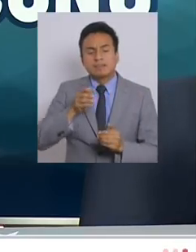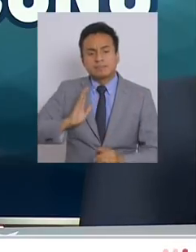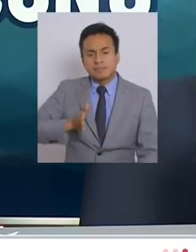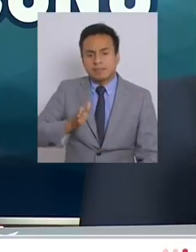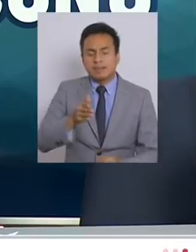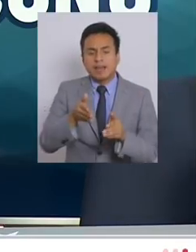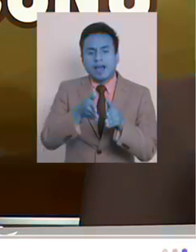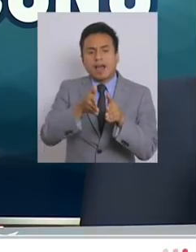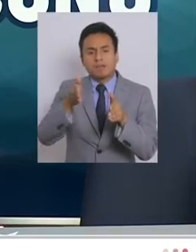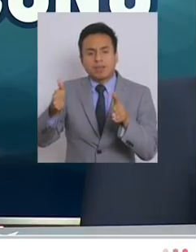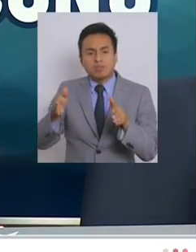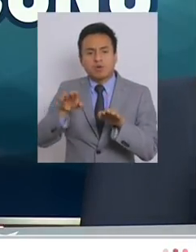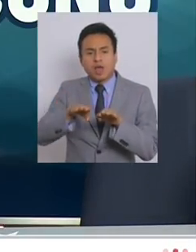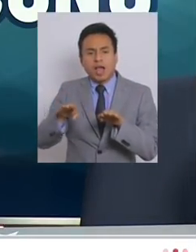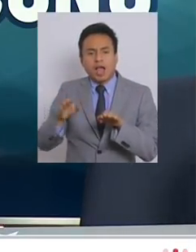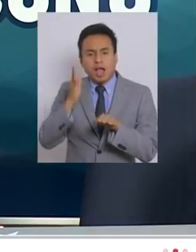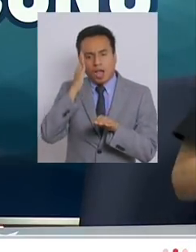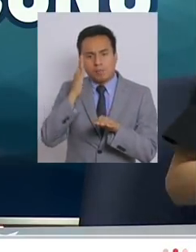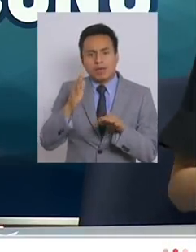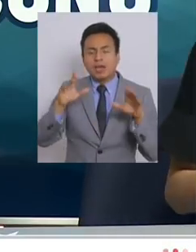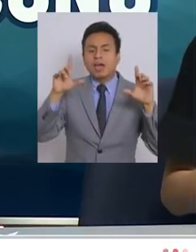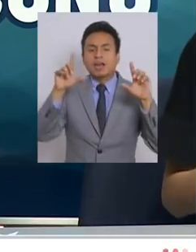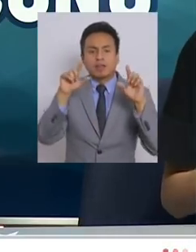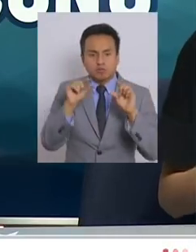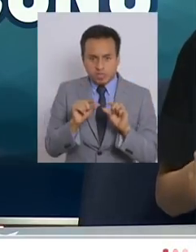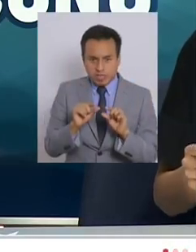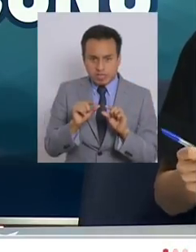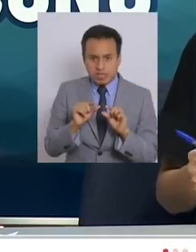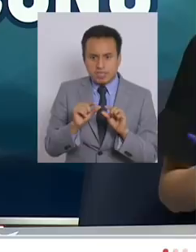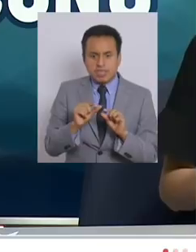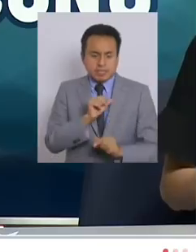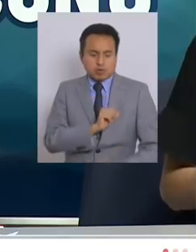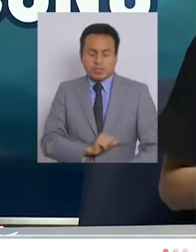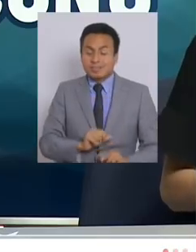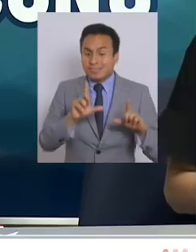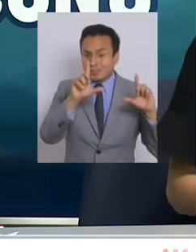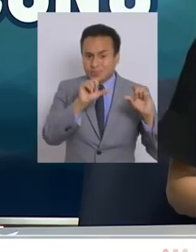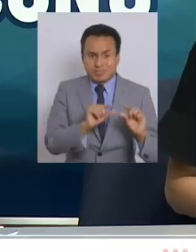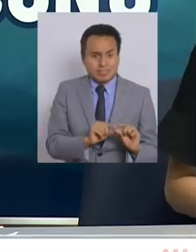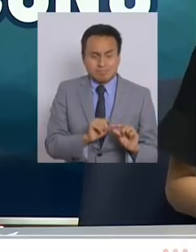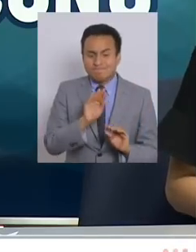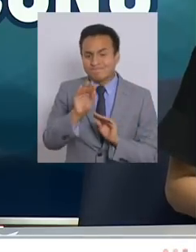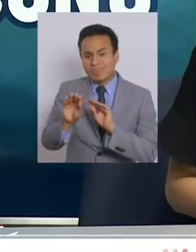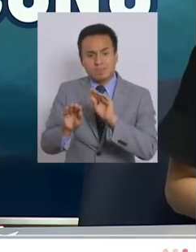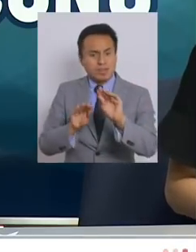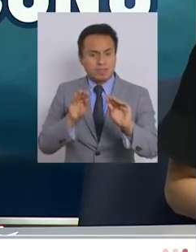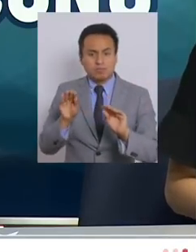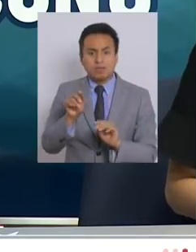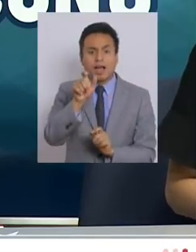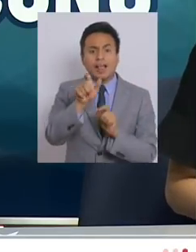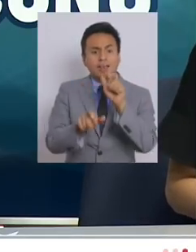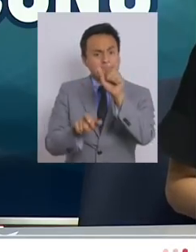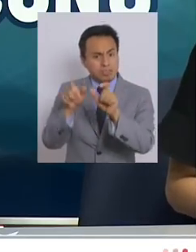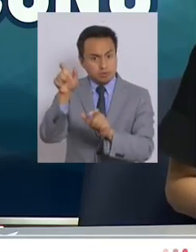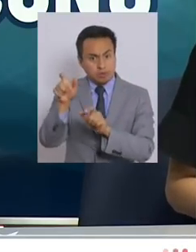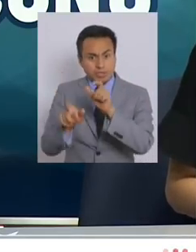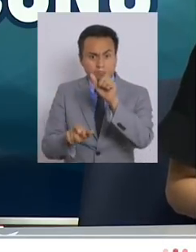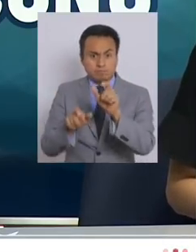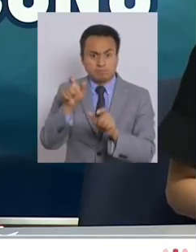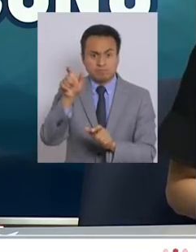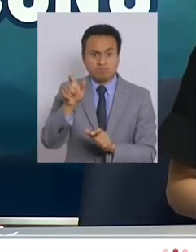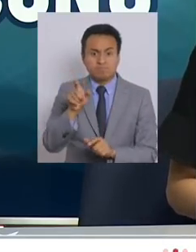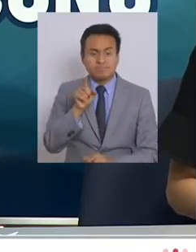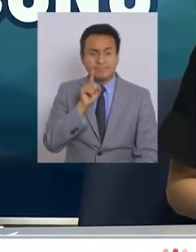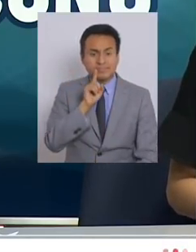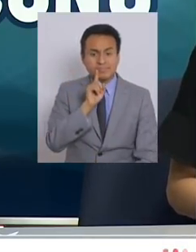ampliando camas vamos a reducir el número de cirugías estamos llamando a las personas que están